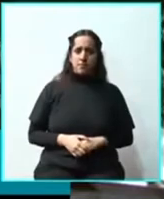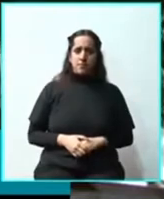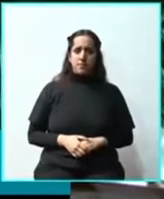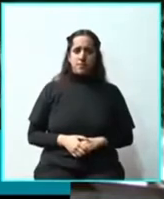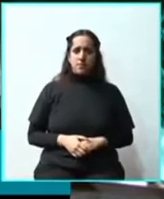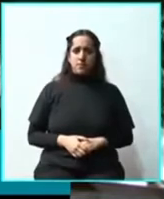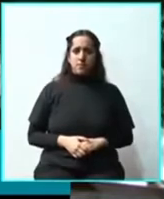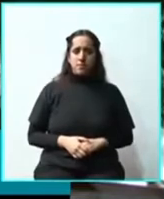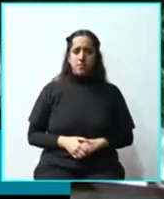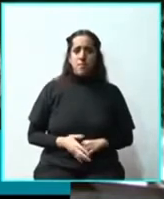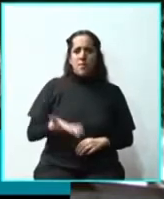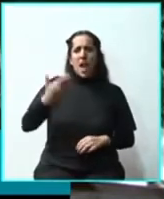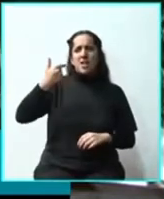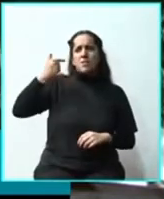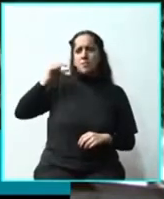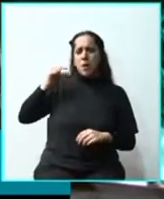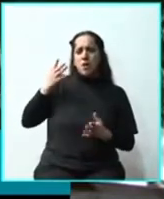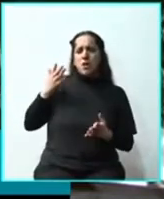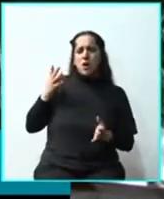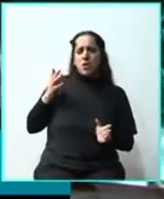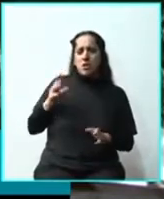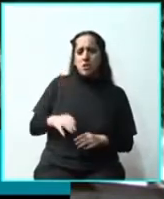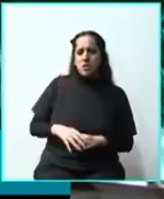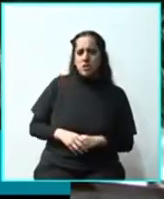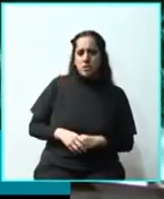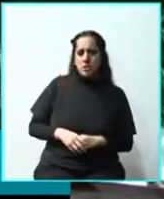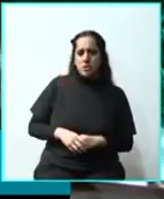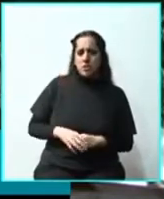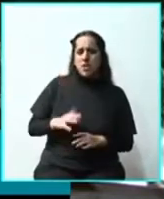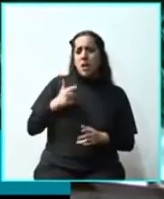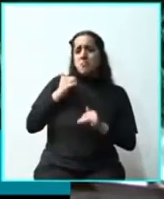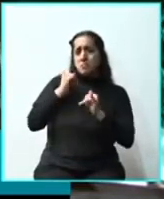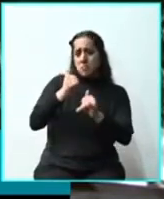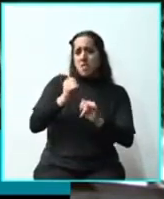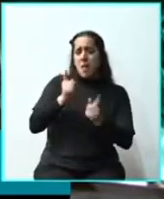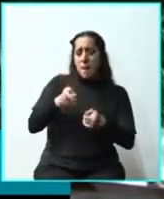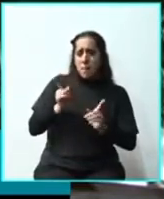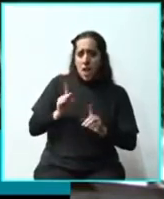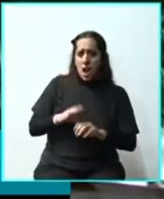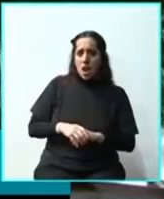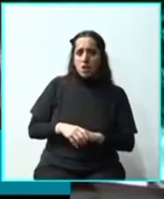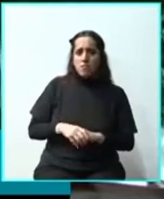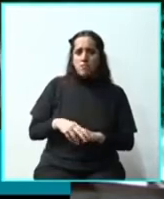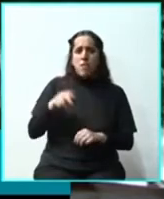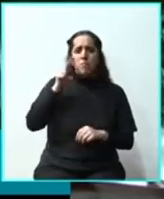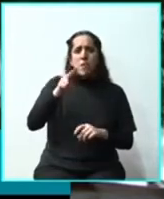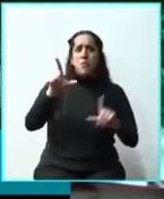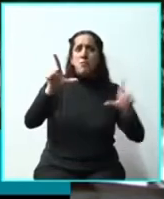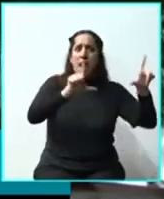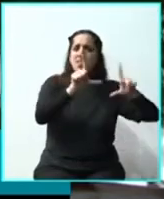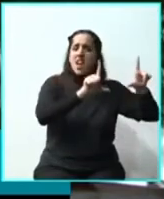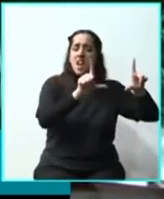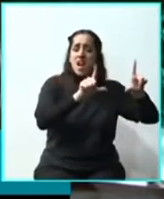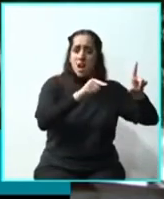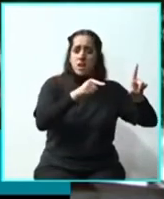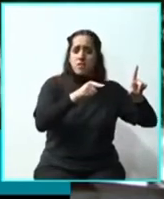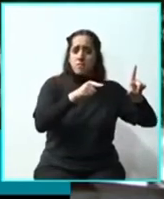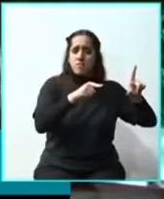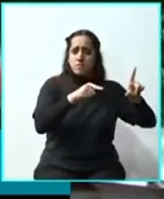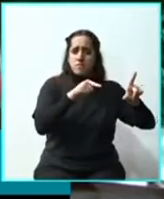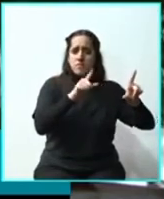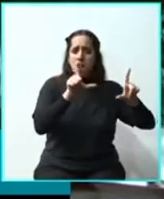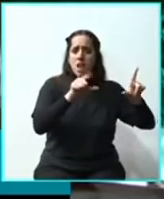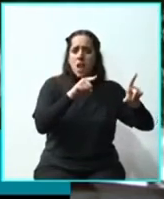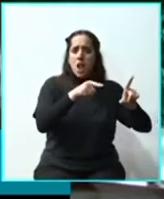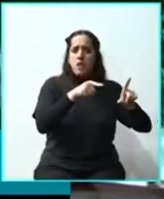Y bueno, y hace poco, ya agrego, solamente como remate, que vimos en un programa de televisión las fichas de esos